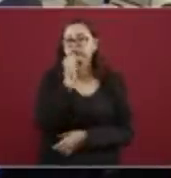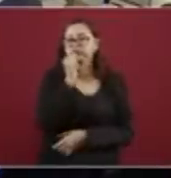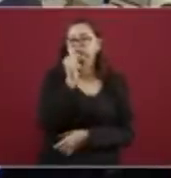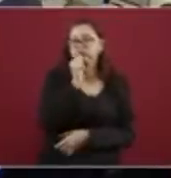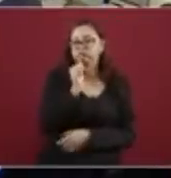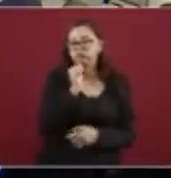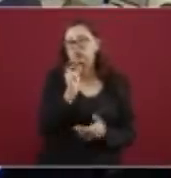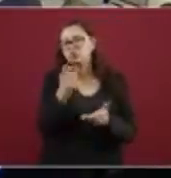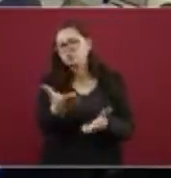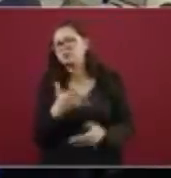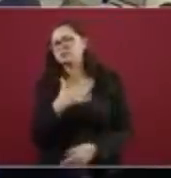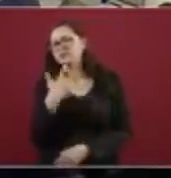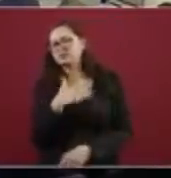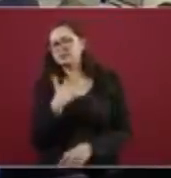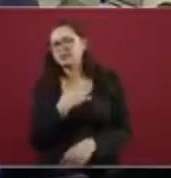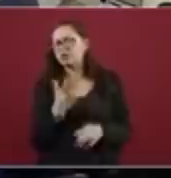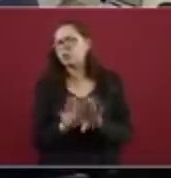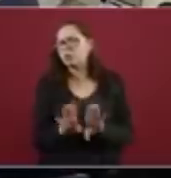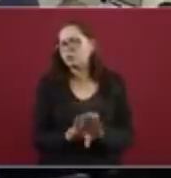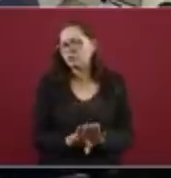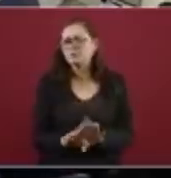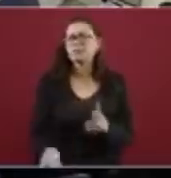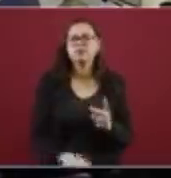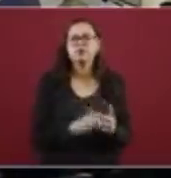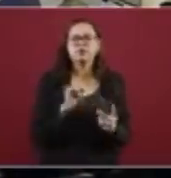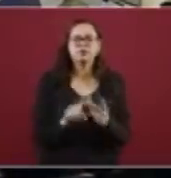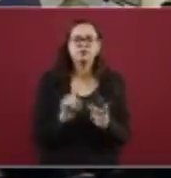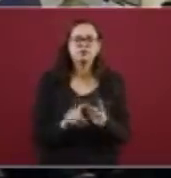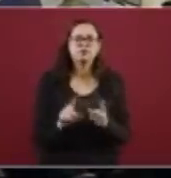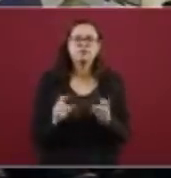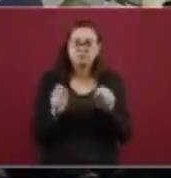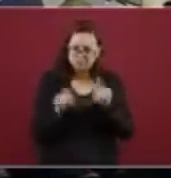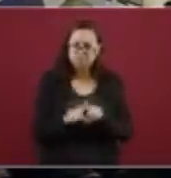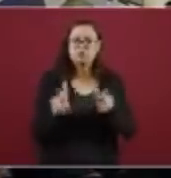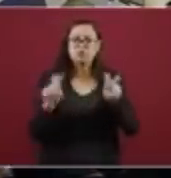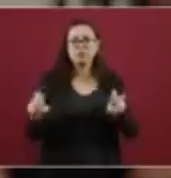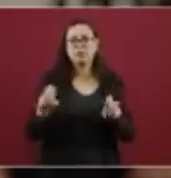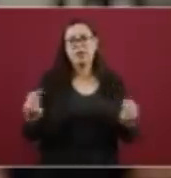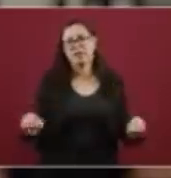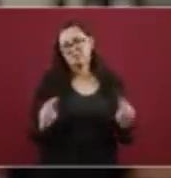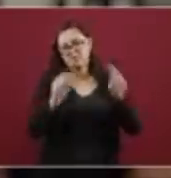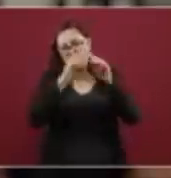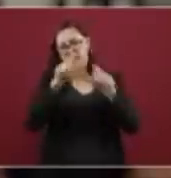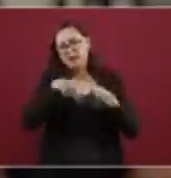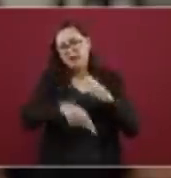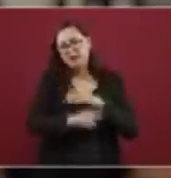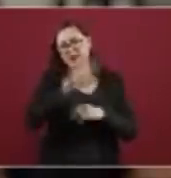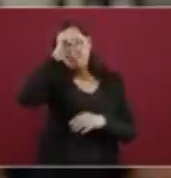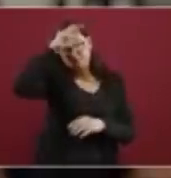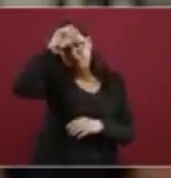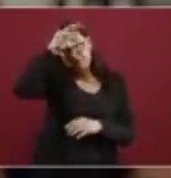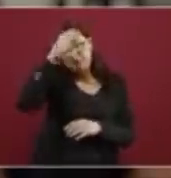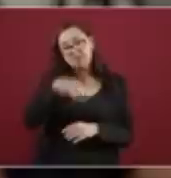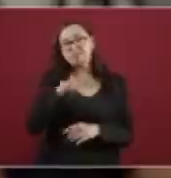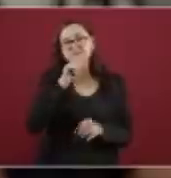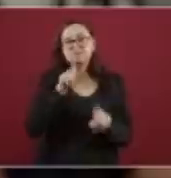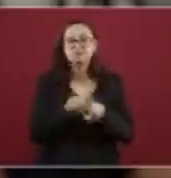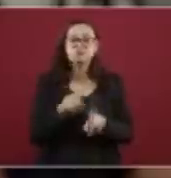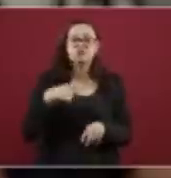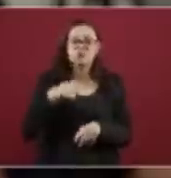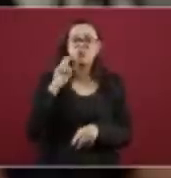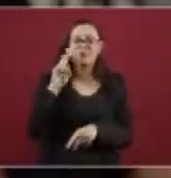su perspectiva al respecto. El otro tema también se relaciona con minería. En particular, usted sabe, porque yo lo vi en Ures, en específico en la